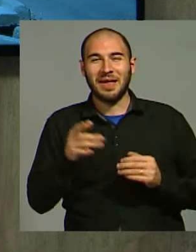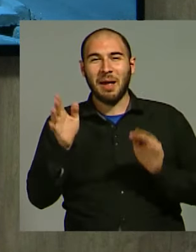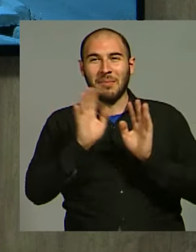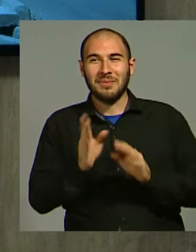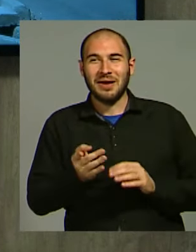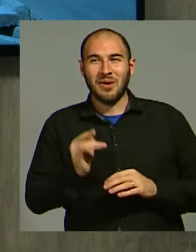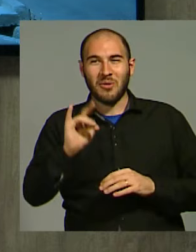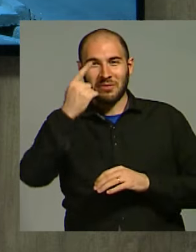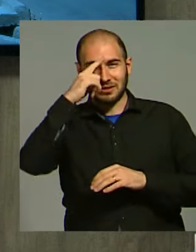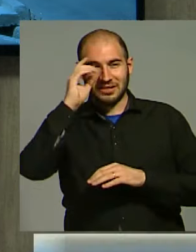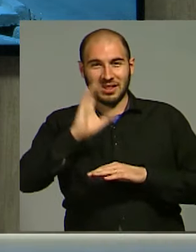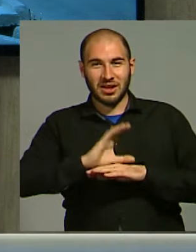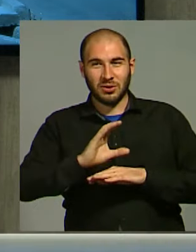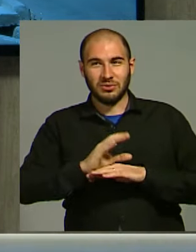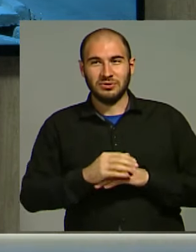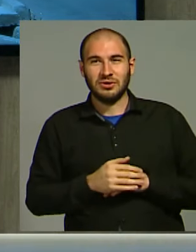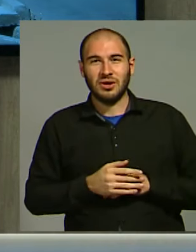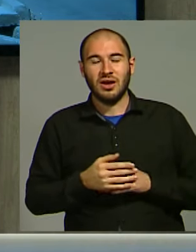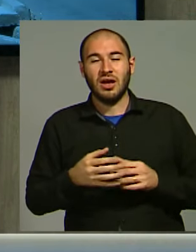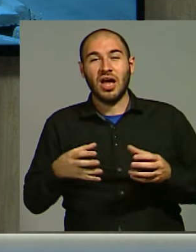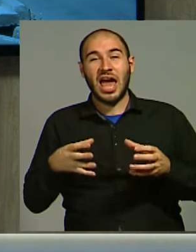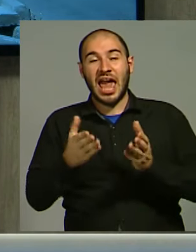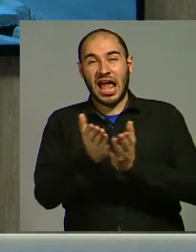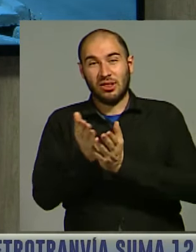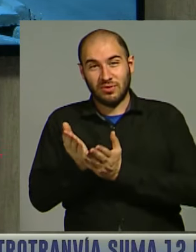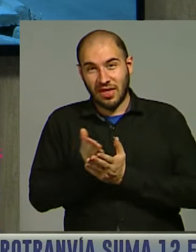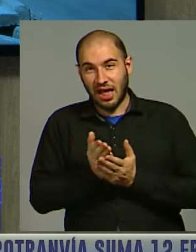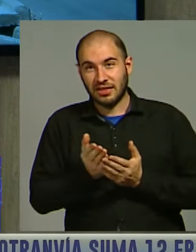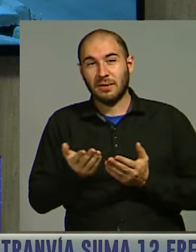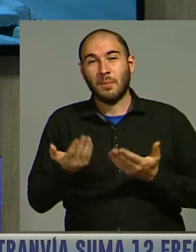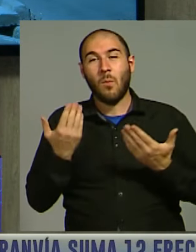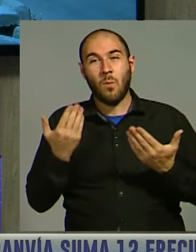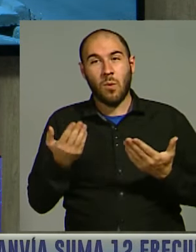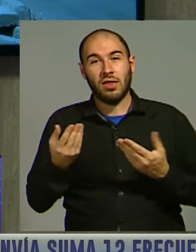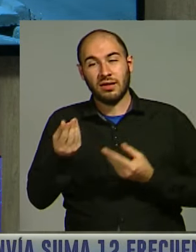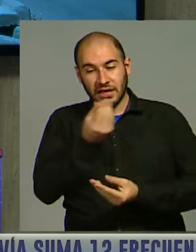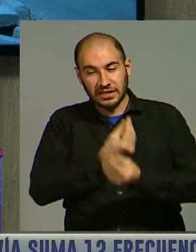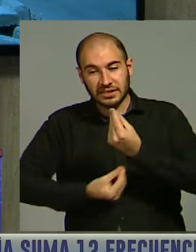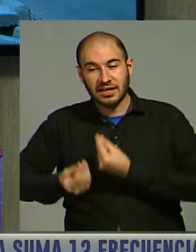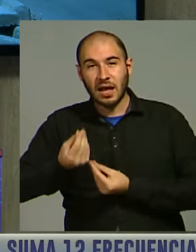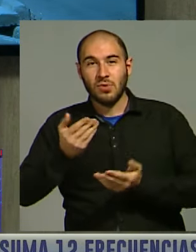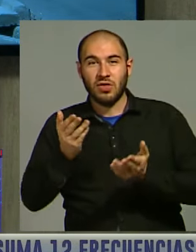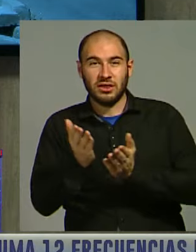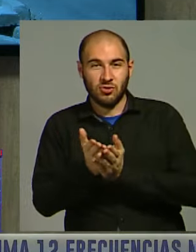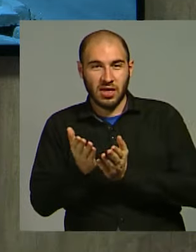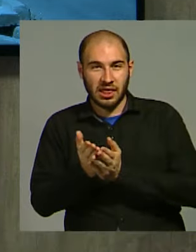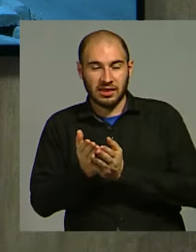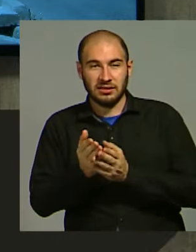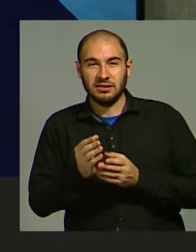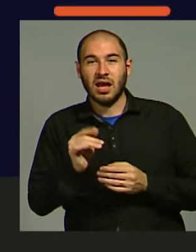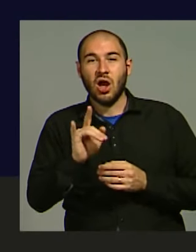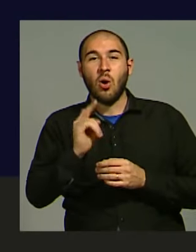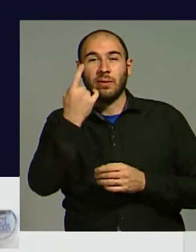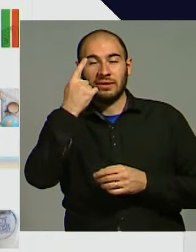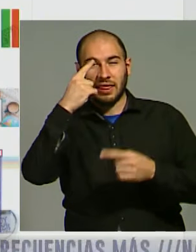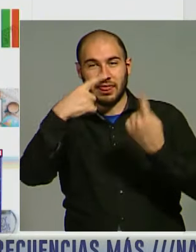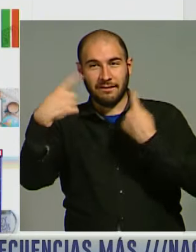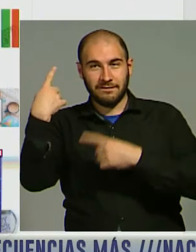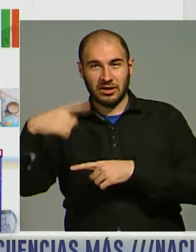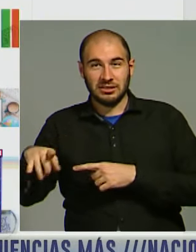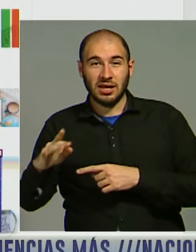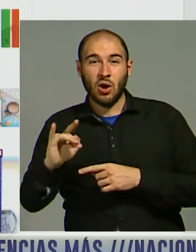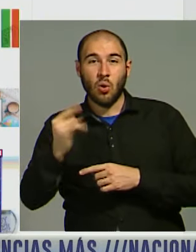Universidad Nacional de Cuyo, en donde los estudiantes pueden participar, pueden hacer intercambios estudiantiles a distintas universidades con las que